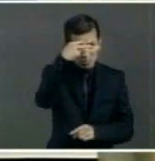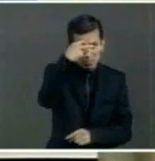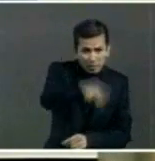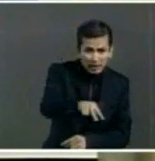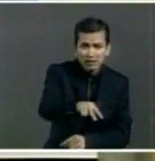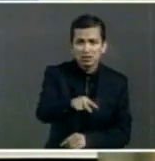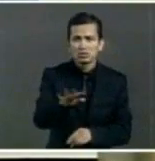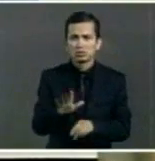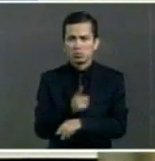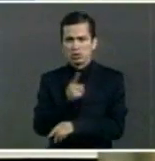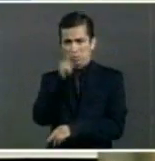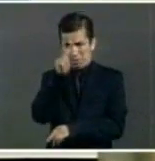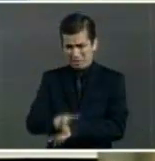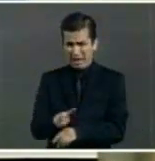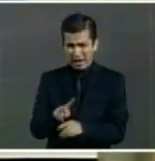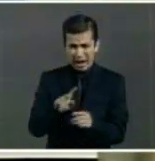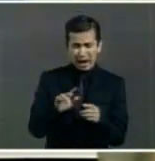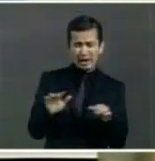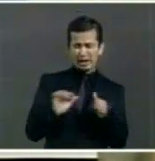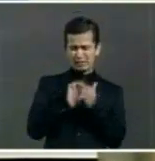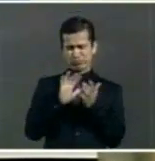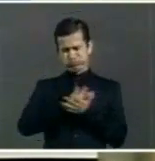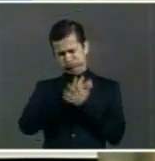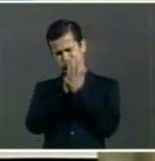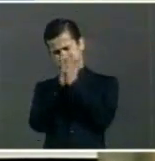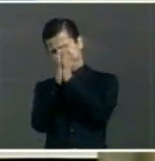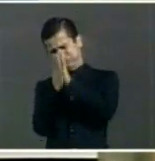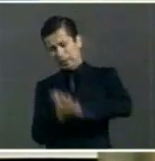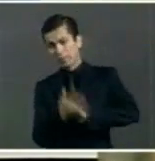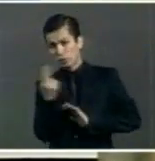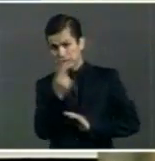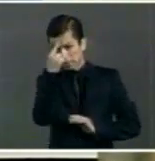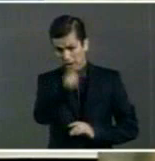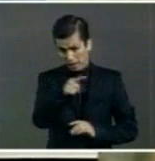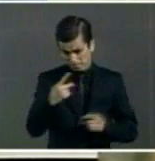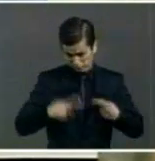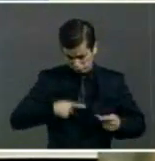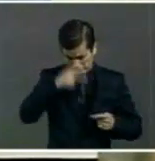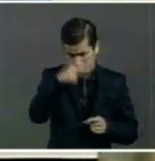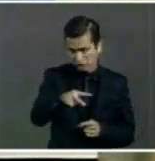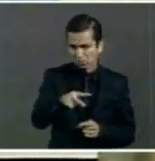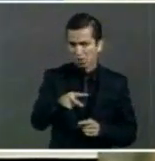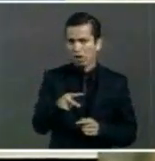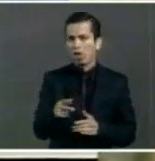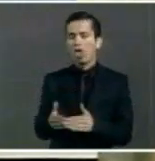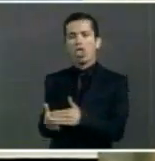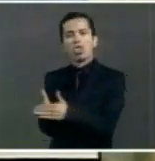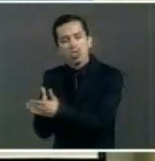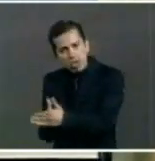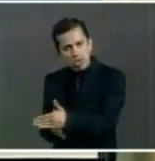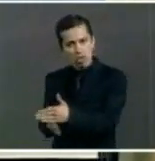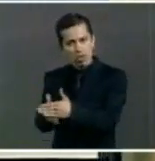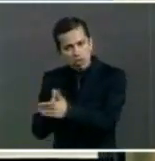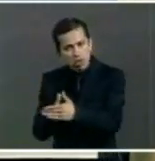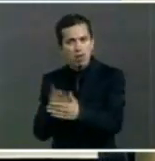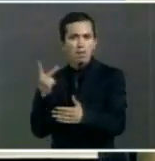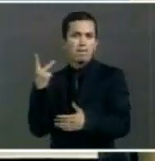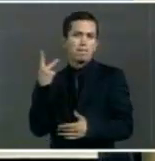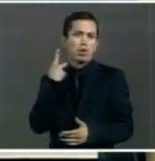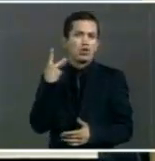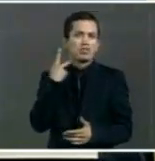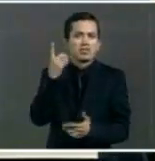que benefician a la mayoría de la población, porque la política se torna o se reduce a un intercambio